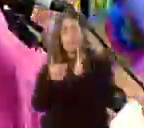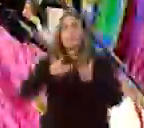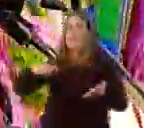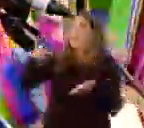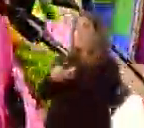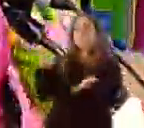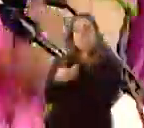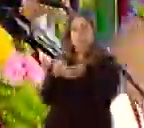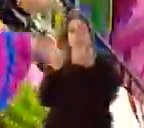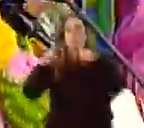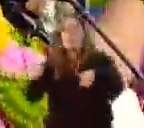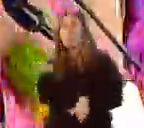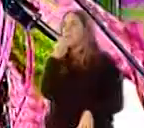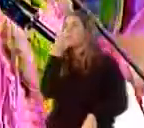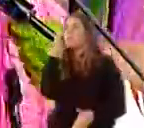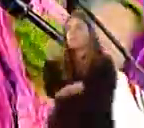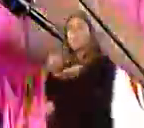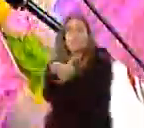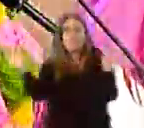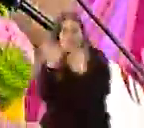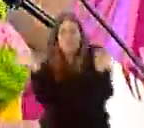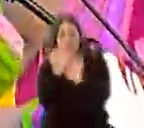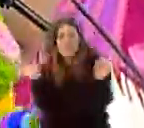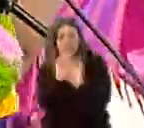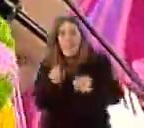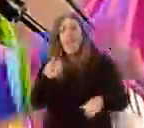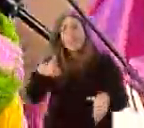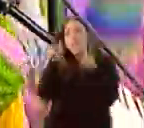mirar al ciudadano y su situación